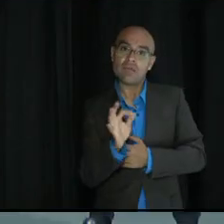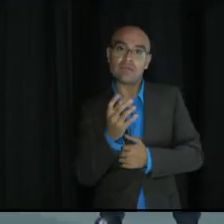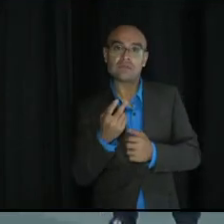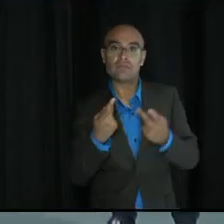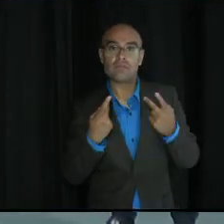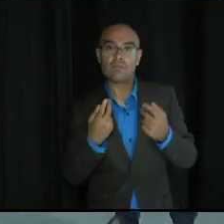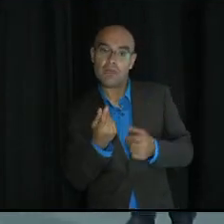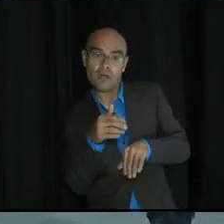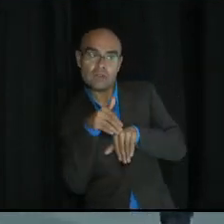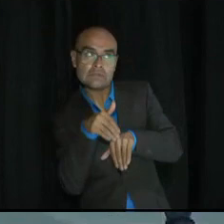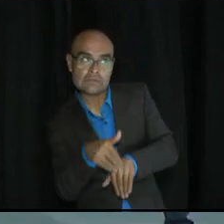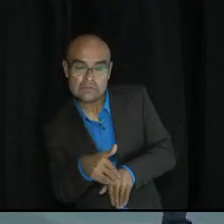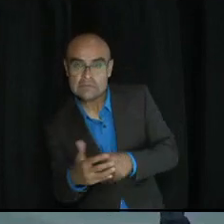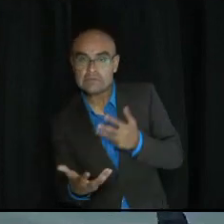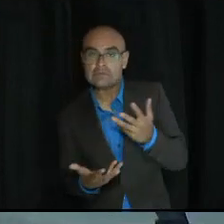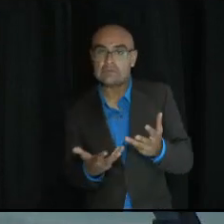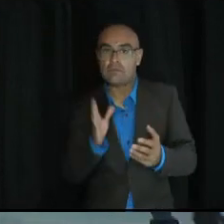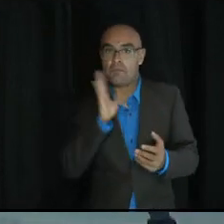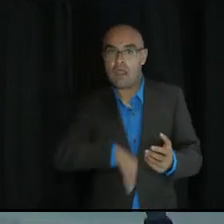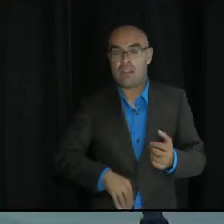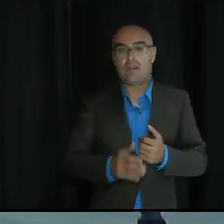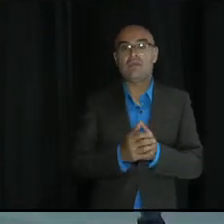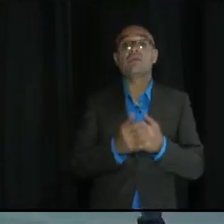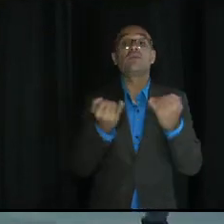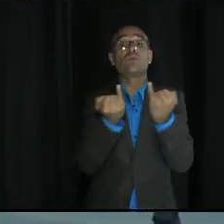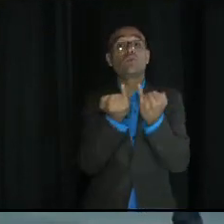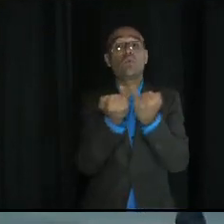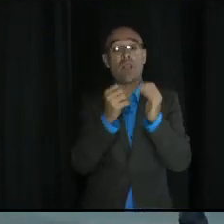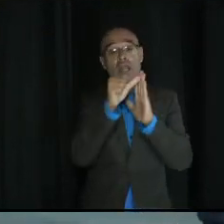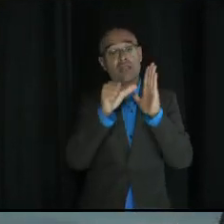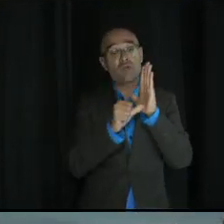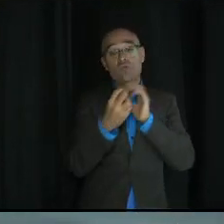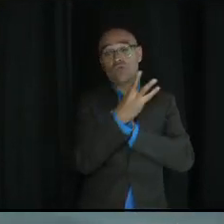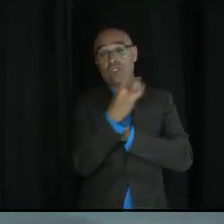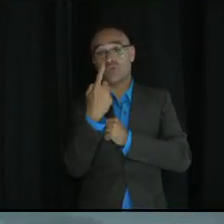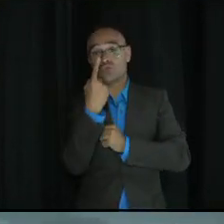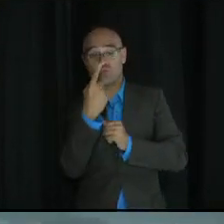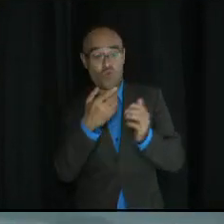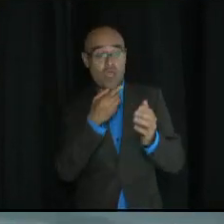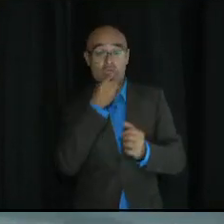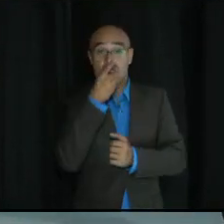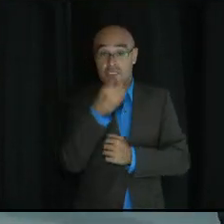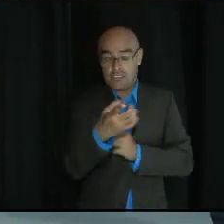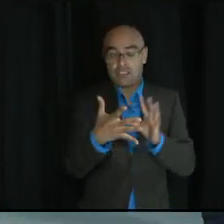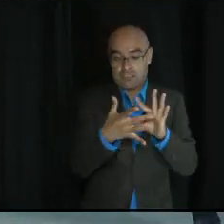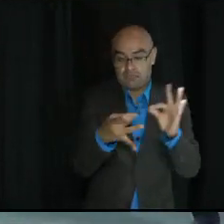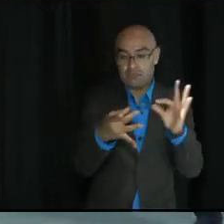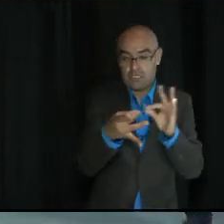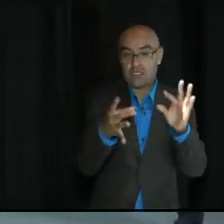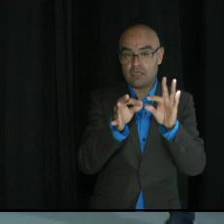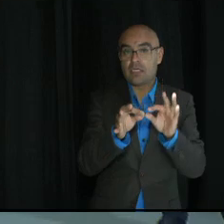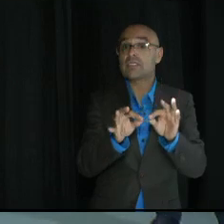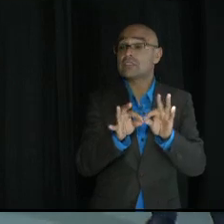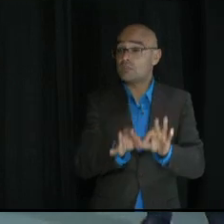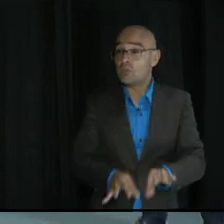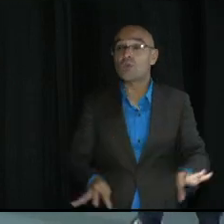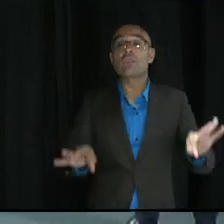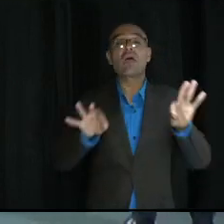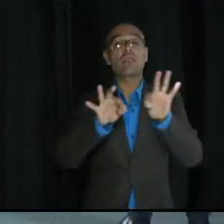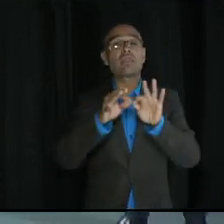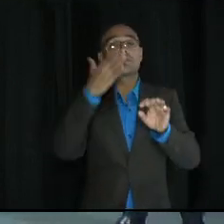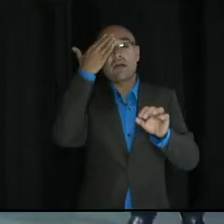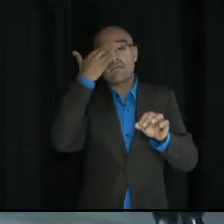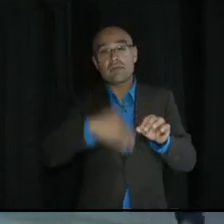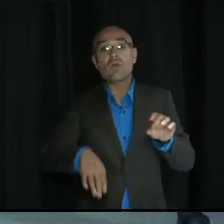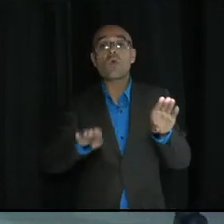artículo 301 y nos lo maneja de ese tipo, pero muy importante aquí, lo maneja como lesiones que